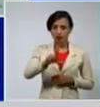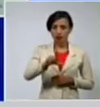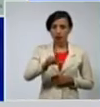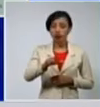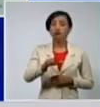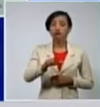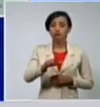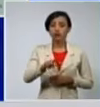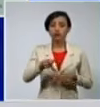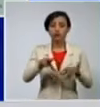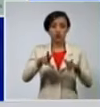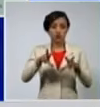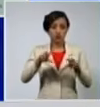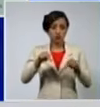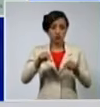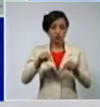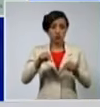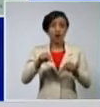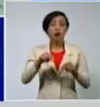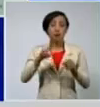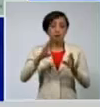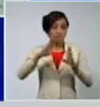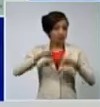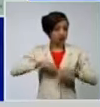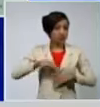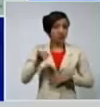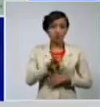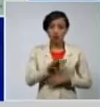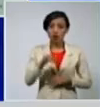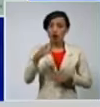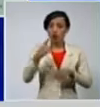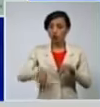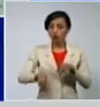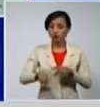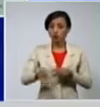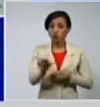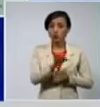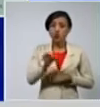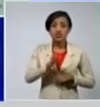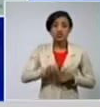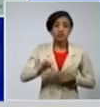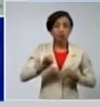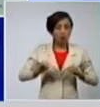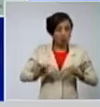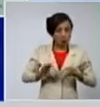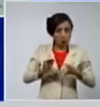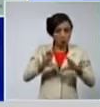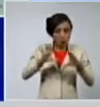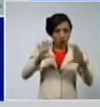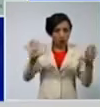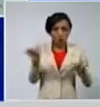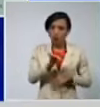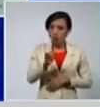Norte con 2 cada uno, y el municipio Madruga con 1 caso autóctono